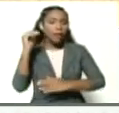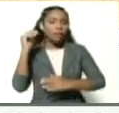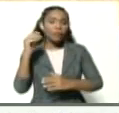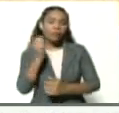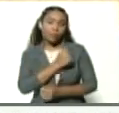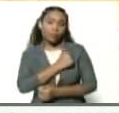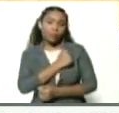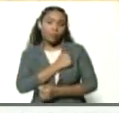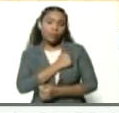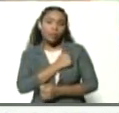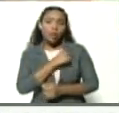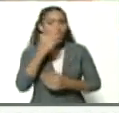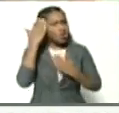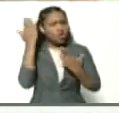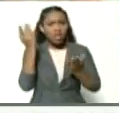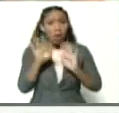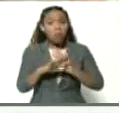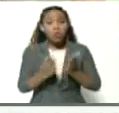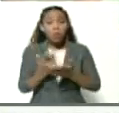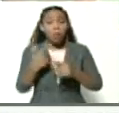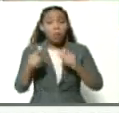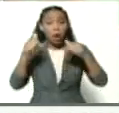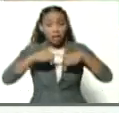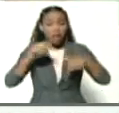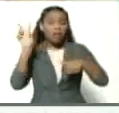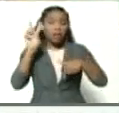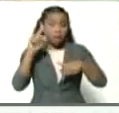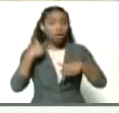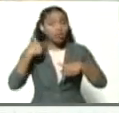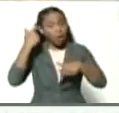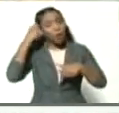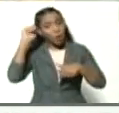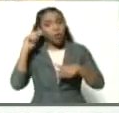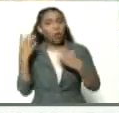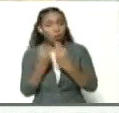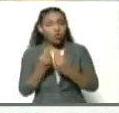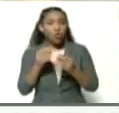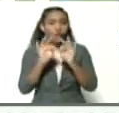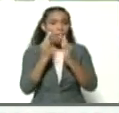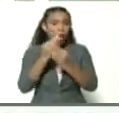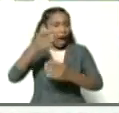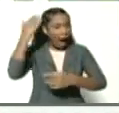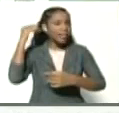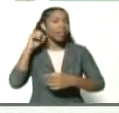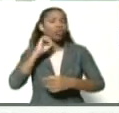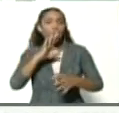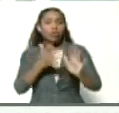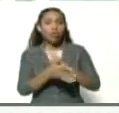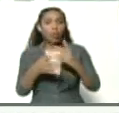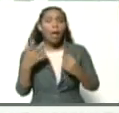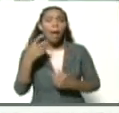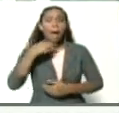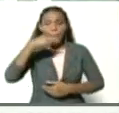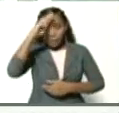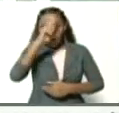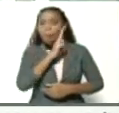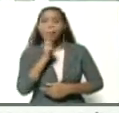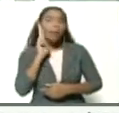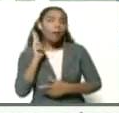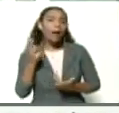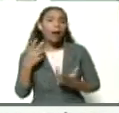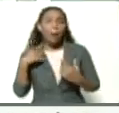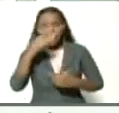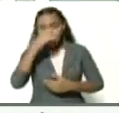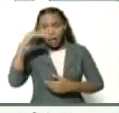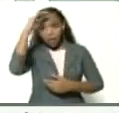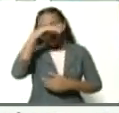no sé si en el mundo, pero por lo menos en Venezuela, lo recuerdo con mi familia, con mi papá, con mi mamá, con mis hermanas mayores,